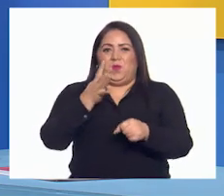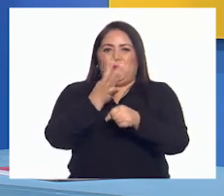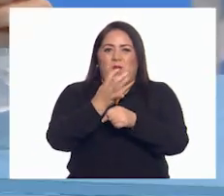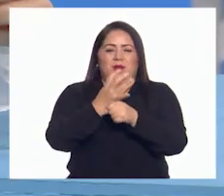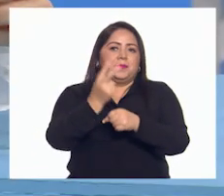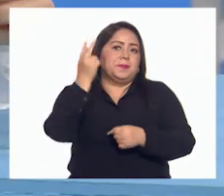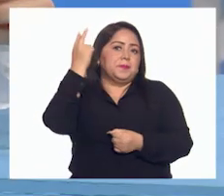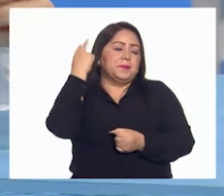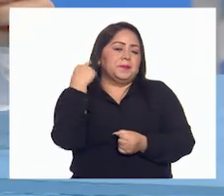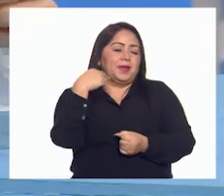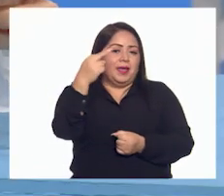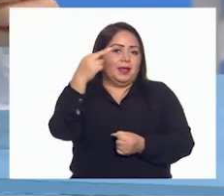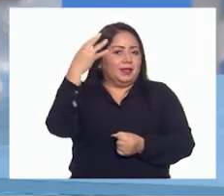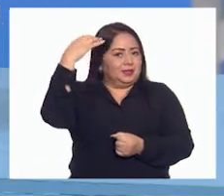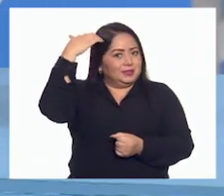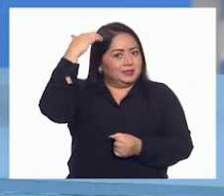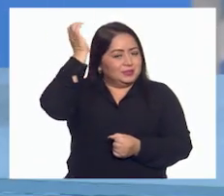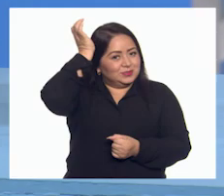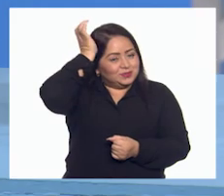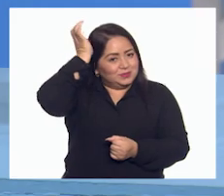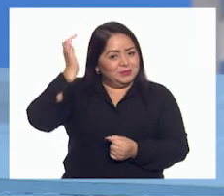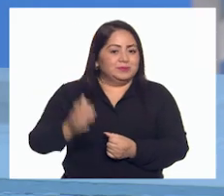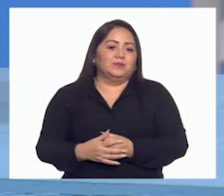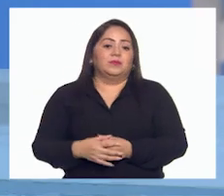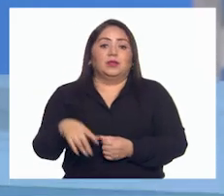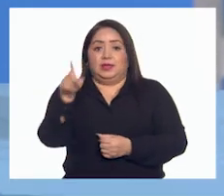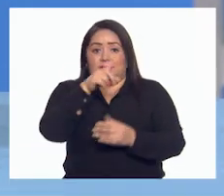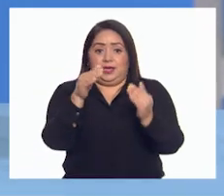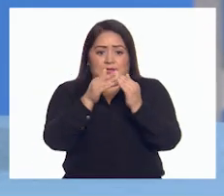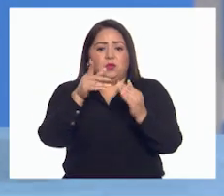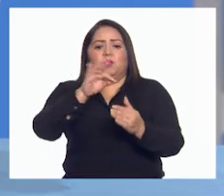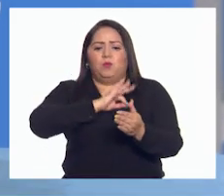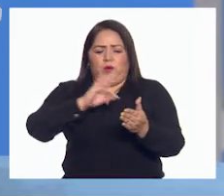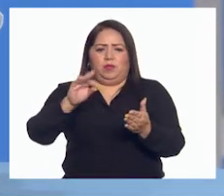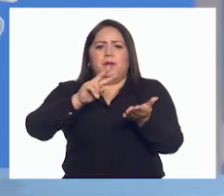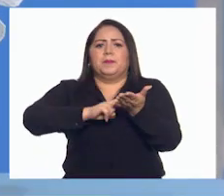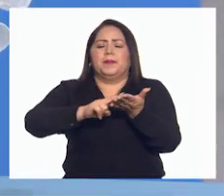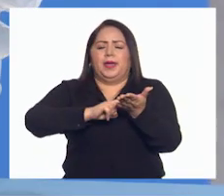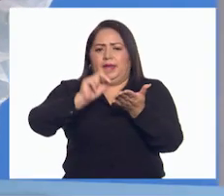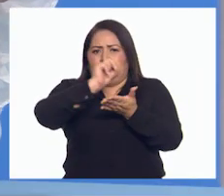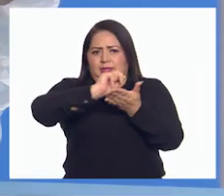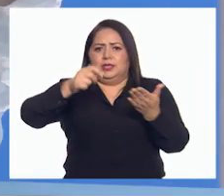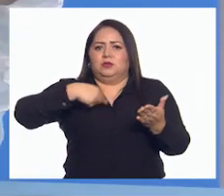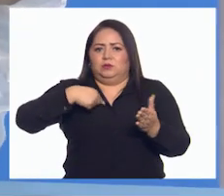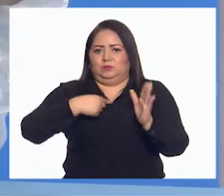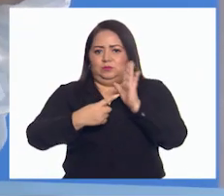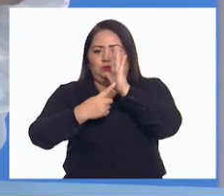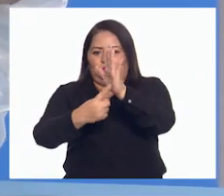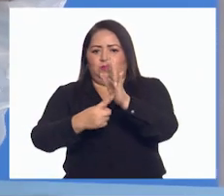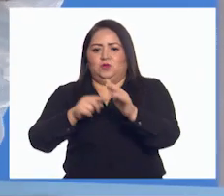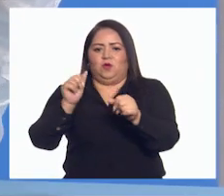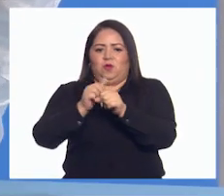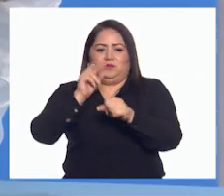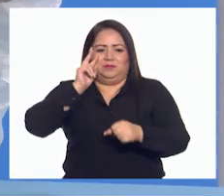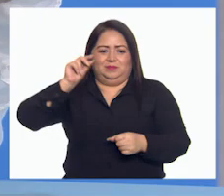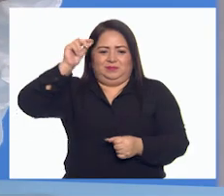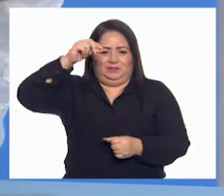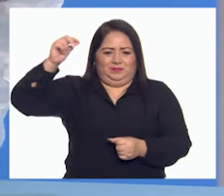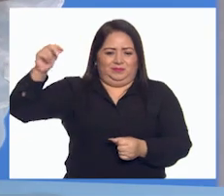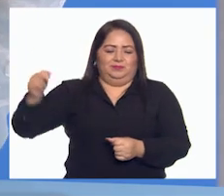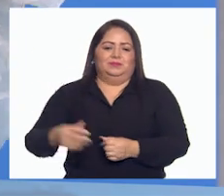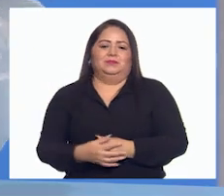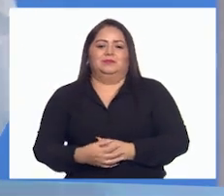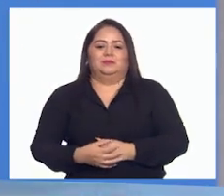cuarto viaje de Cristóbal Colón. En casa lo pueden marcar de verde y nosotras se los mostraremos con el movimiento de la